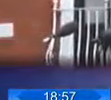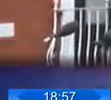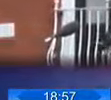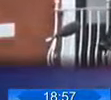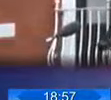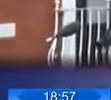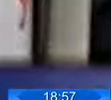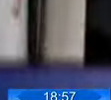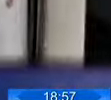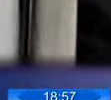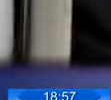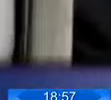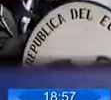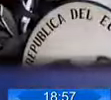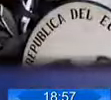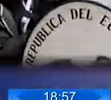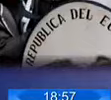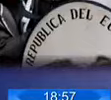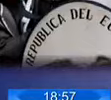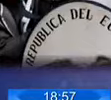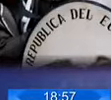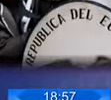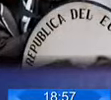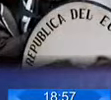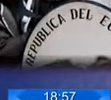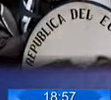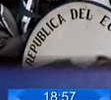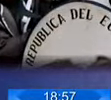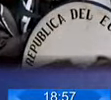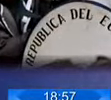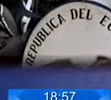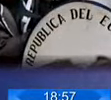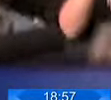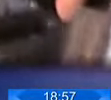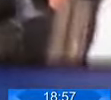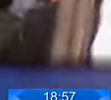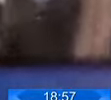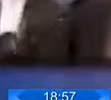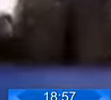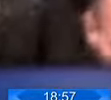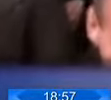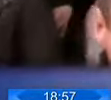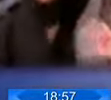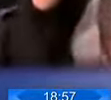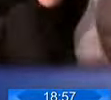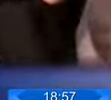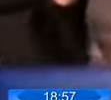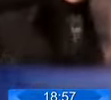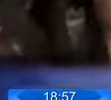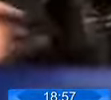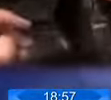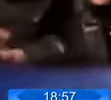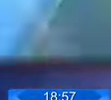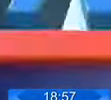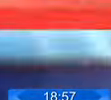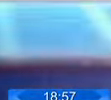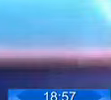Presidente Lenín Moreno ordenó retirar la seguridad especial de Julian Assange en la Embajada de Ecuador en